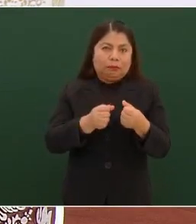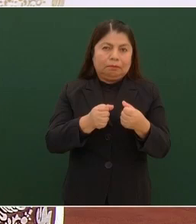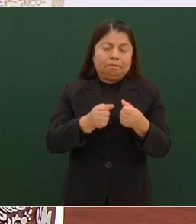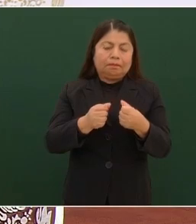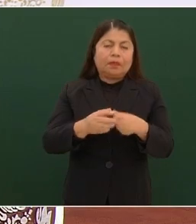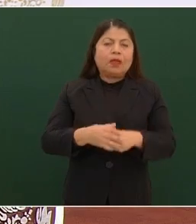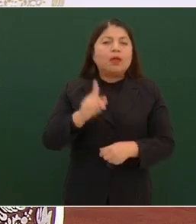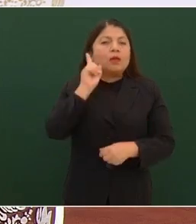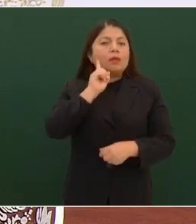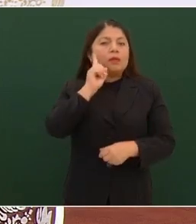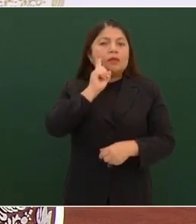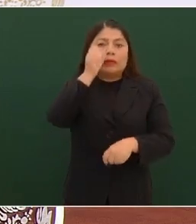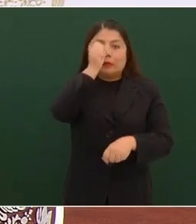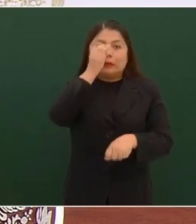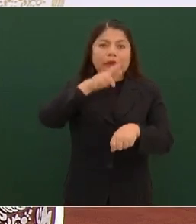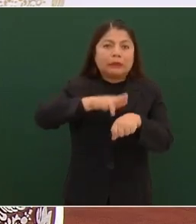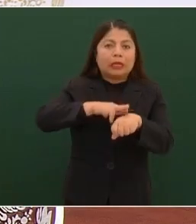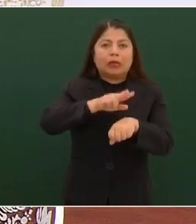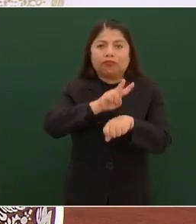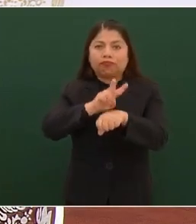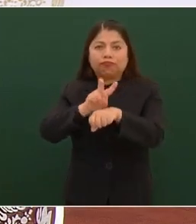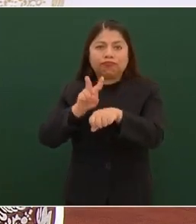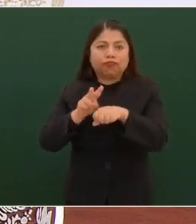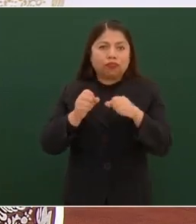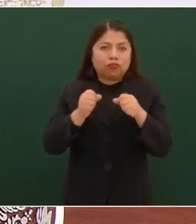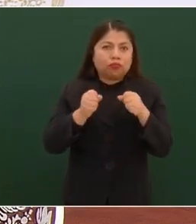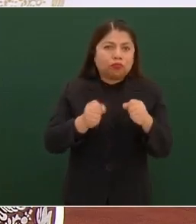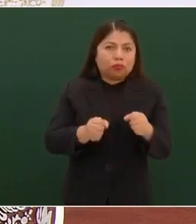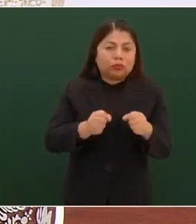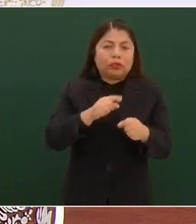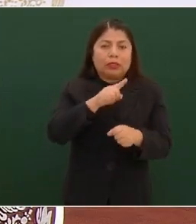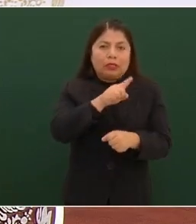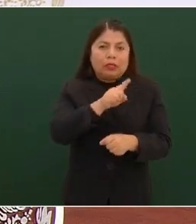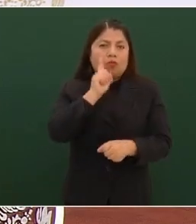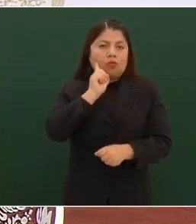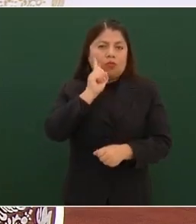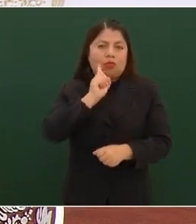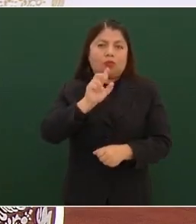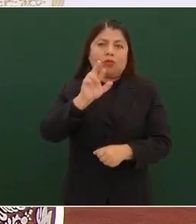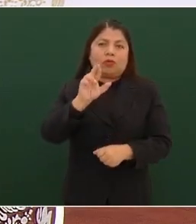para llevarse a unos papeles ya a otros penales ante la peligrosidad